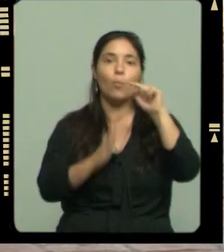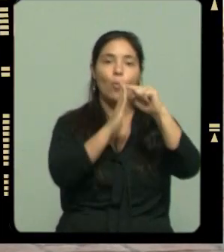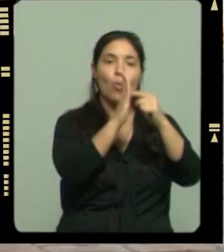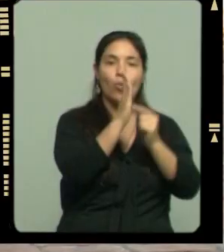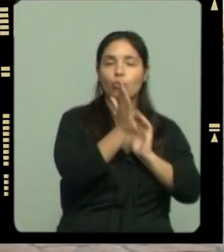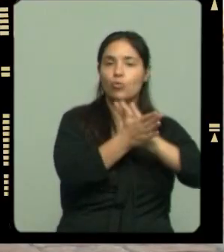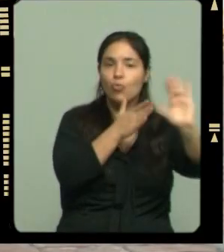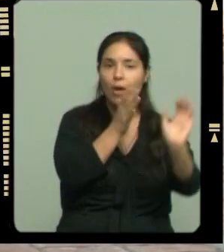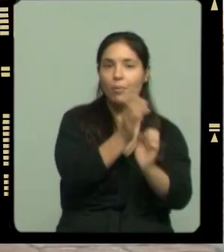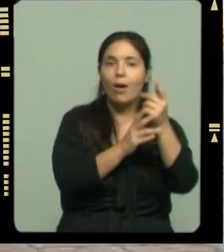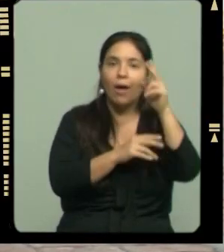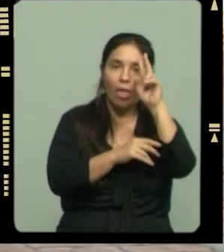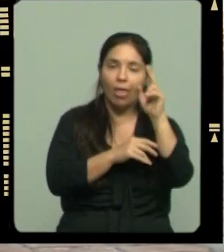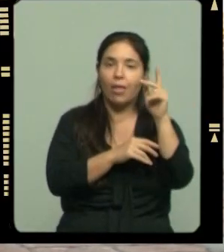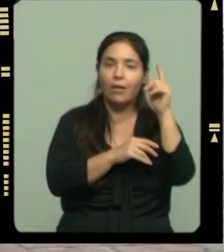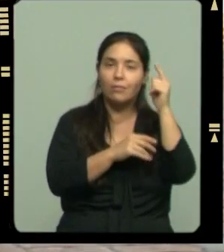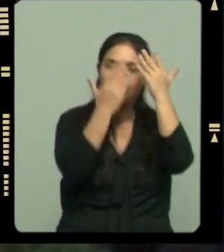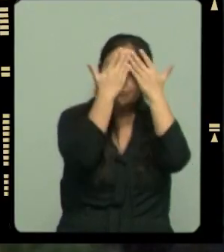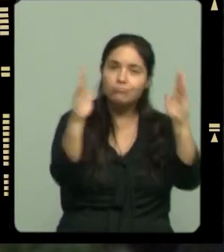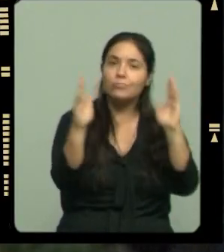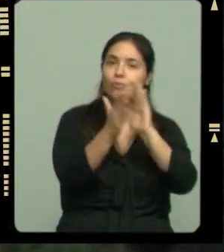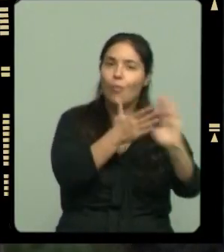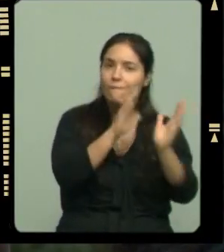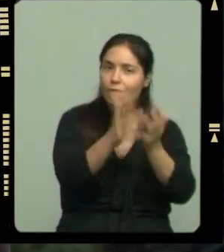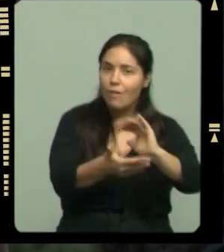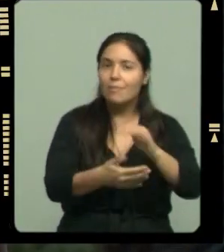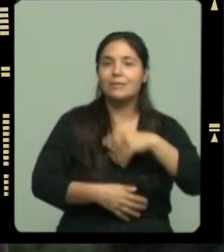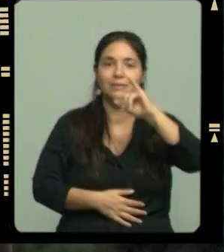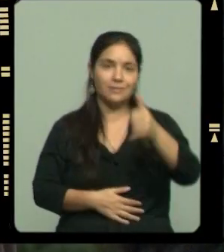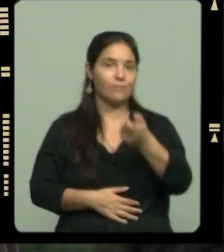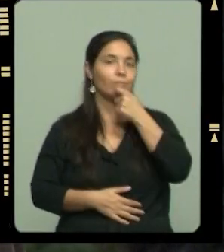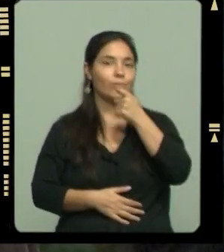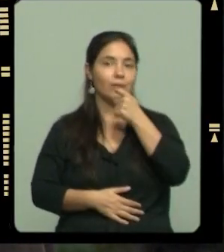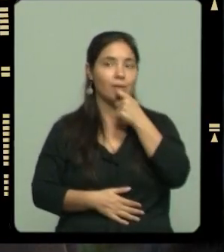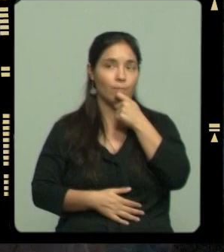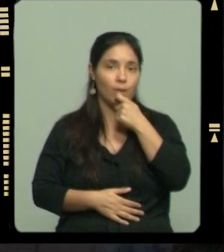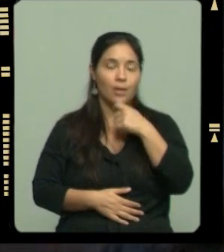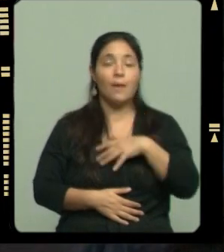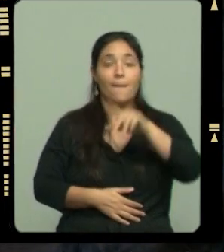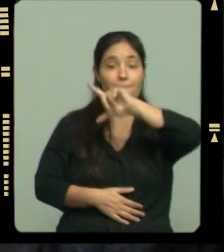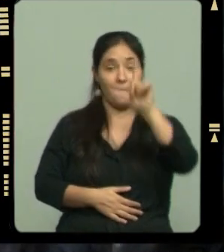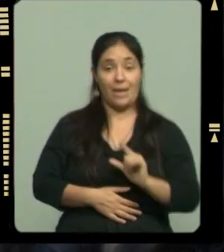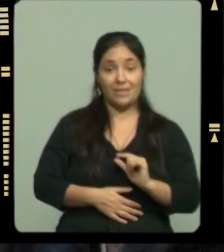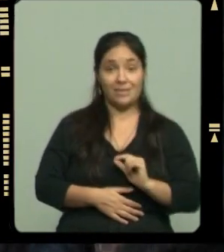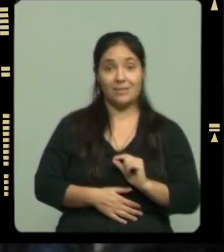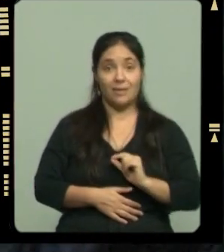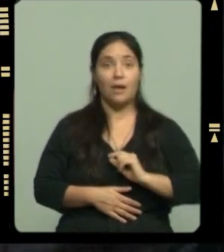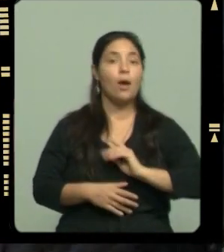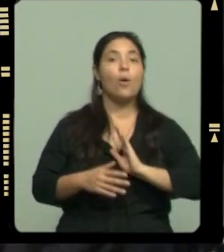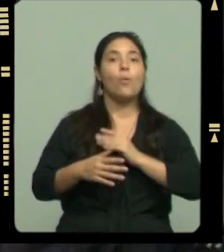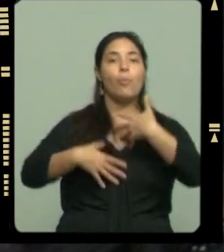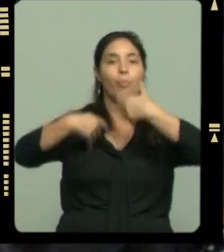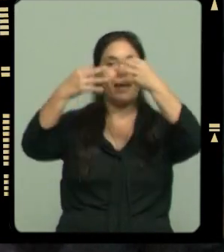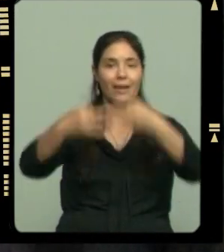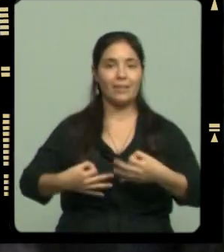algunos factores nada más. Claro, por ejemplo, eso dio lugar, por ejemplo, cuando hablamos de qué hace el bienestar de un país. Ponerle